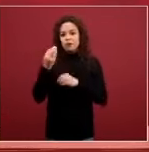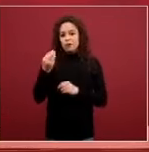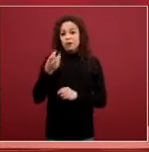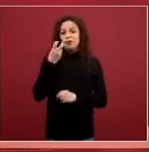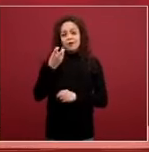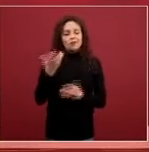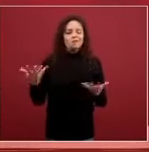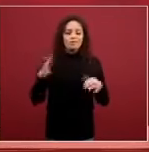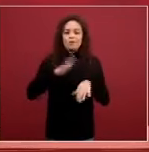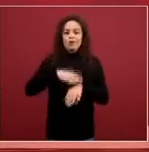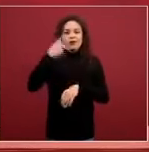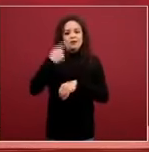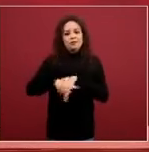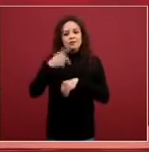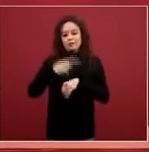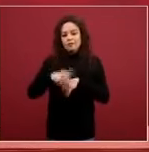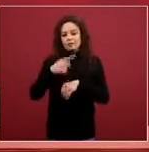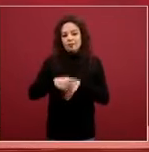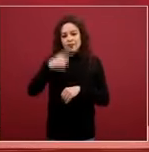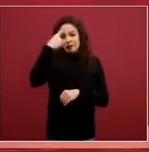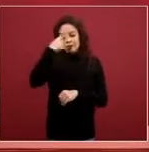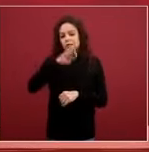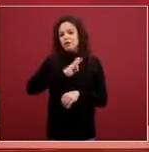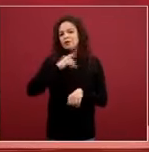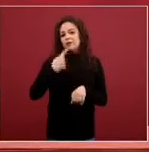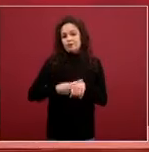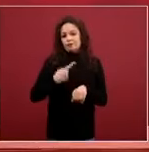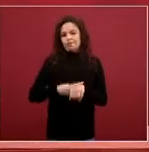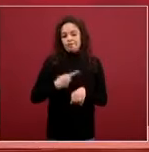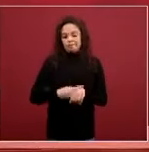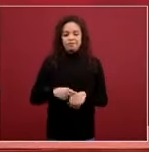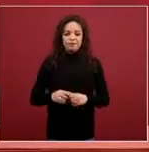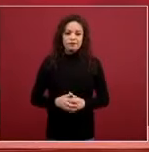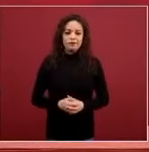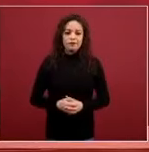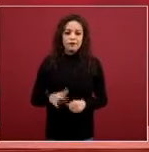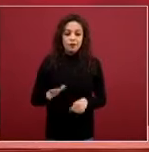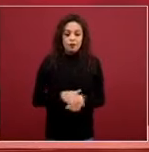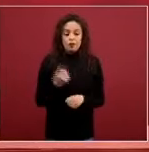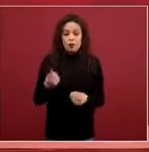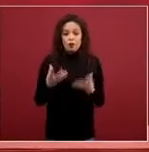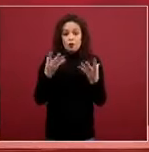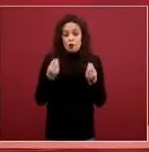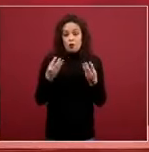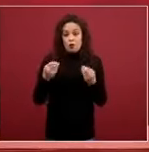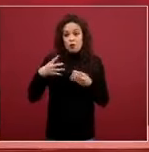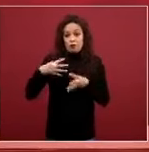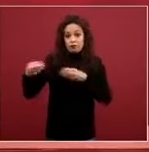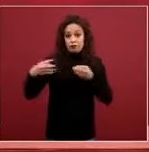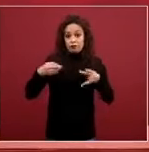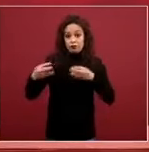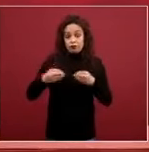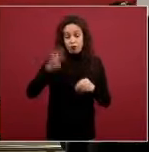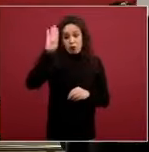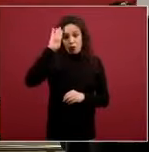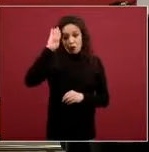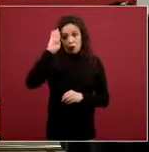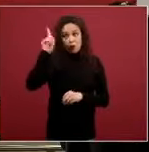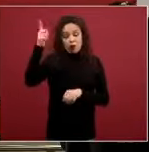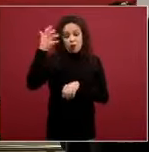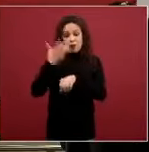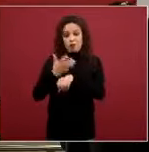el riesgo, dado que, como ustedes también saben, en el tiempo la transmisión y la cantidad de casos fue importante. Primero en Estados